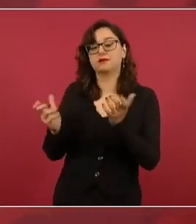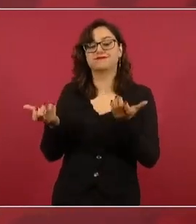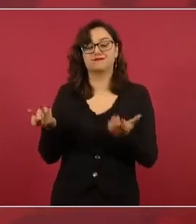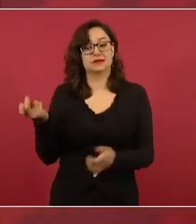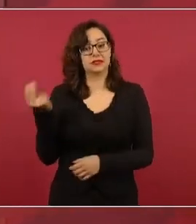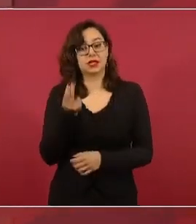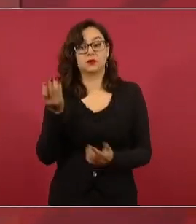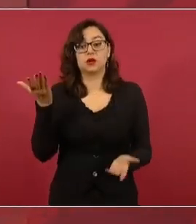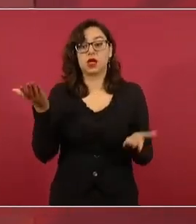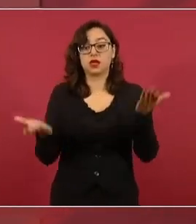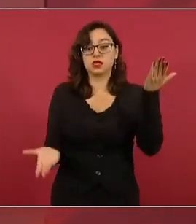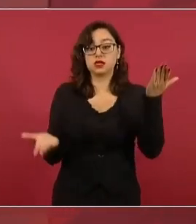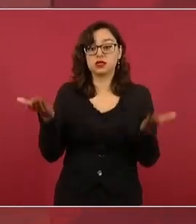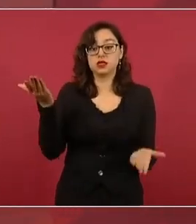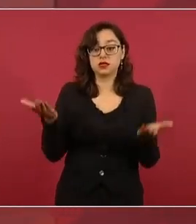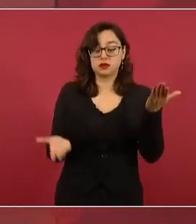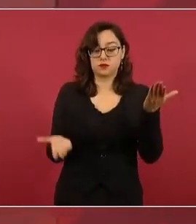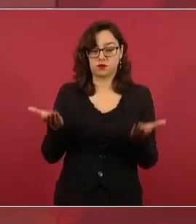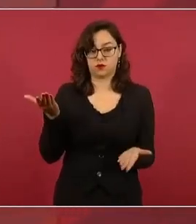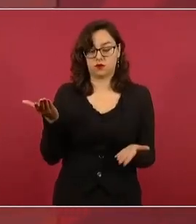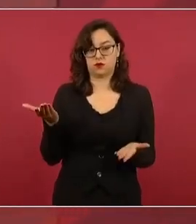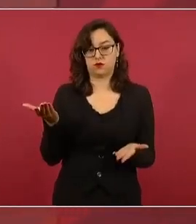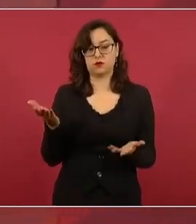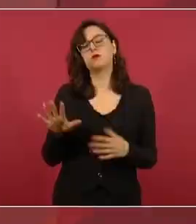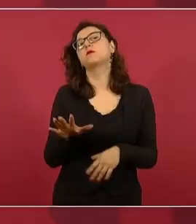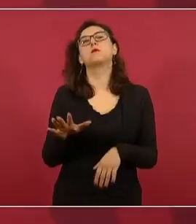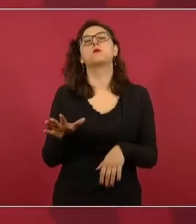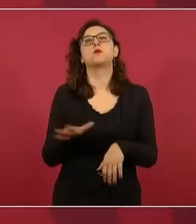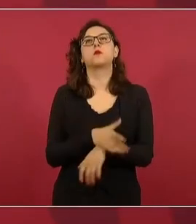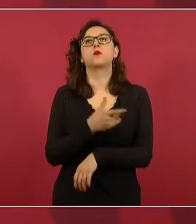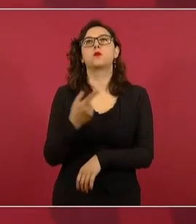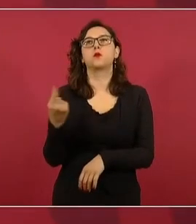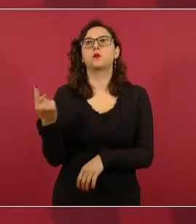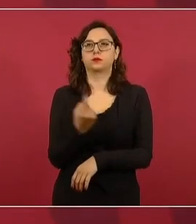porque se desarrolló mucho